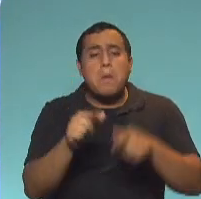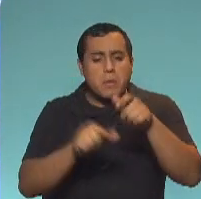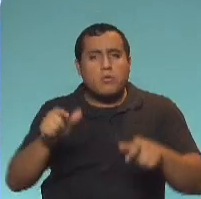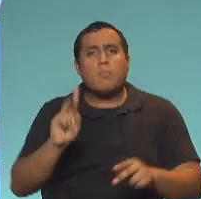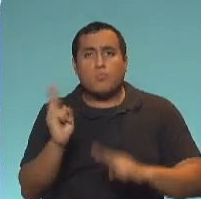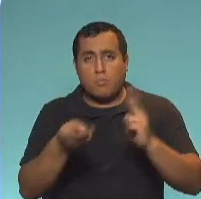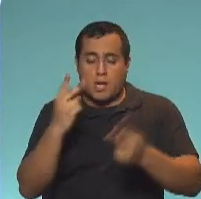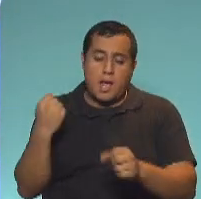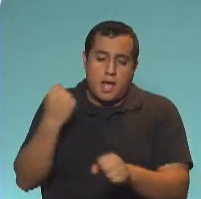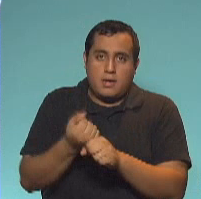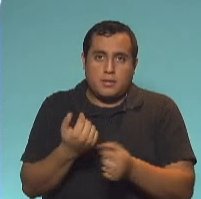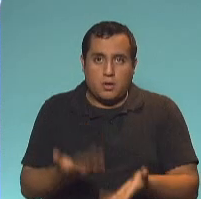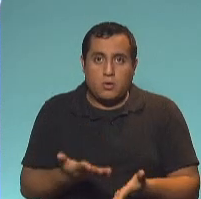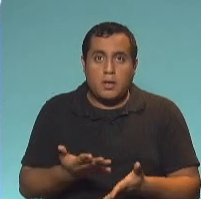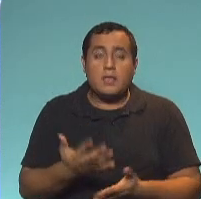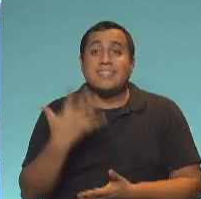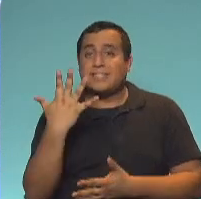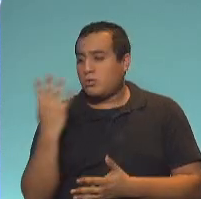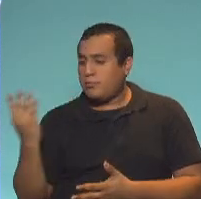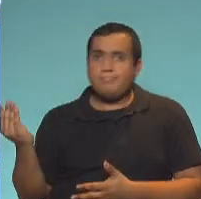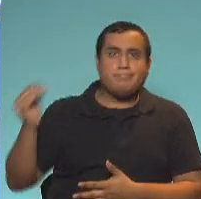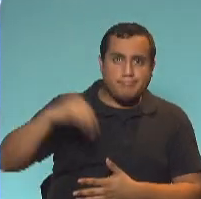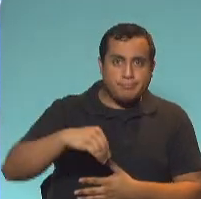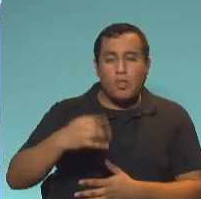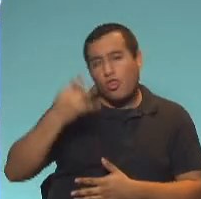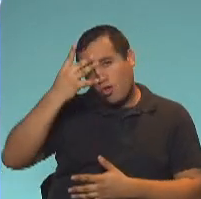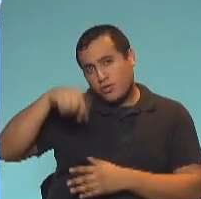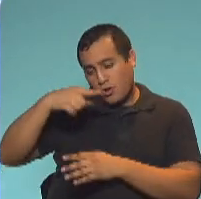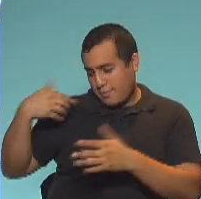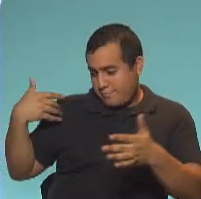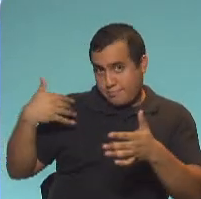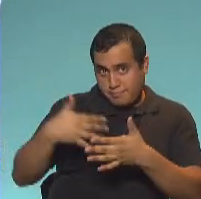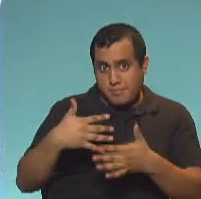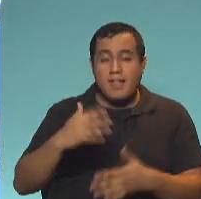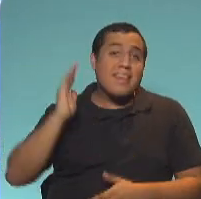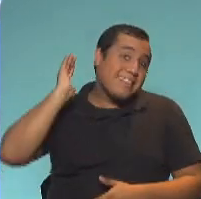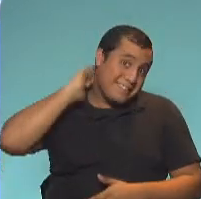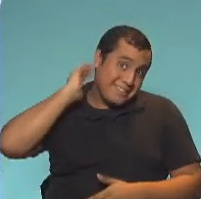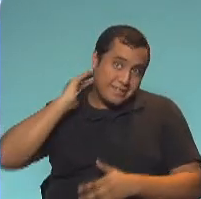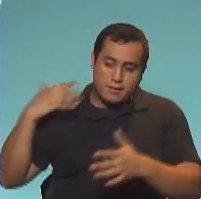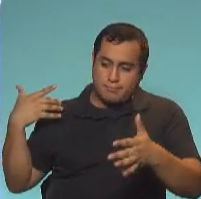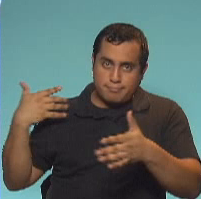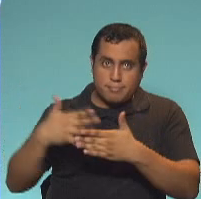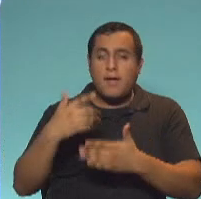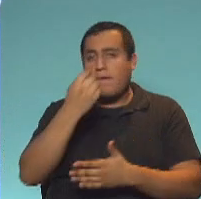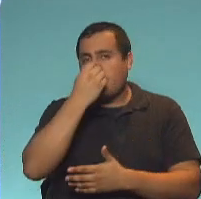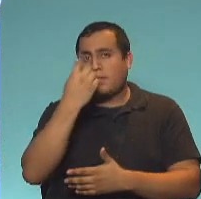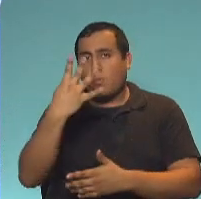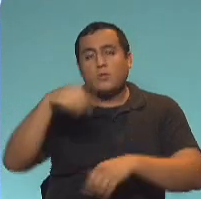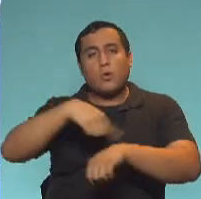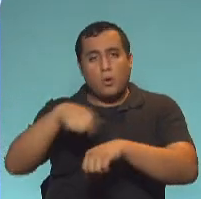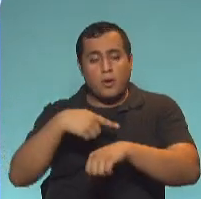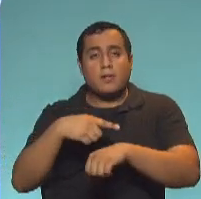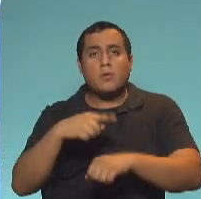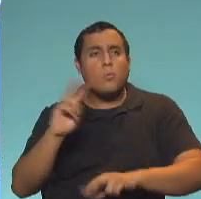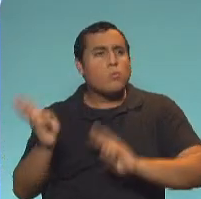fallecidas hasta la fecha 5 sean sumados en las últimas 12 horas con un total de 16 en las últimas 24 horas la tasa